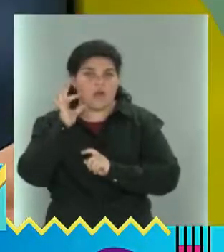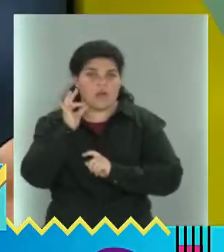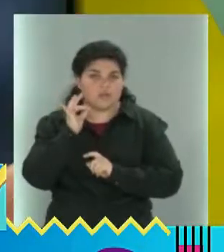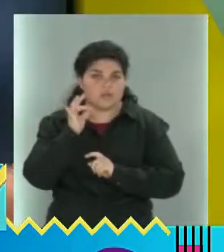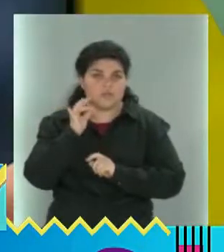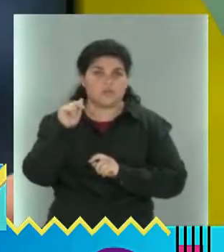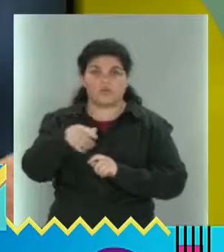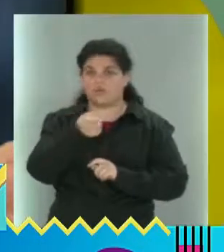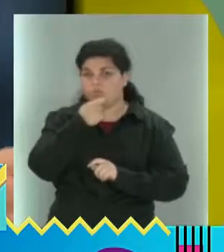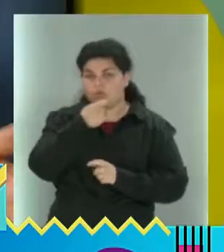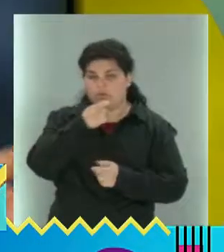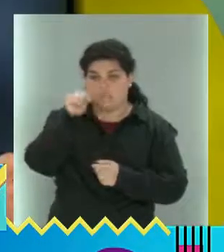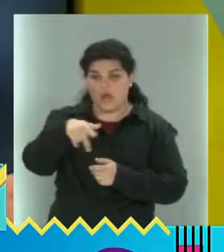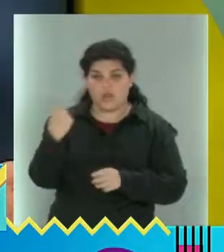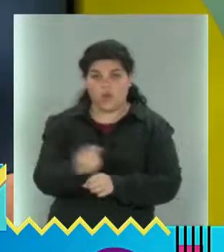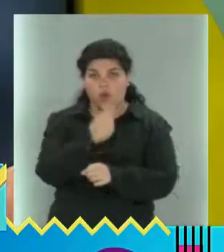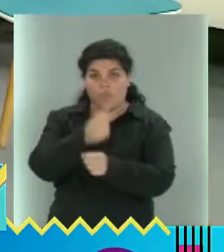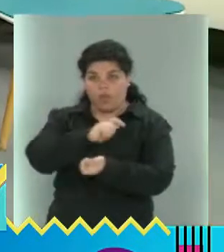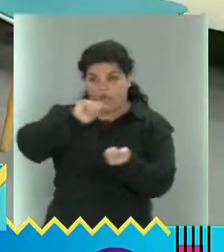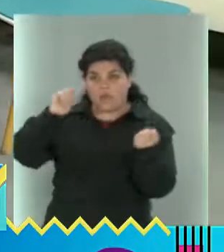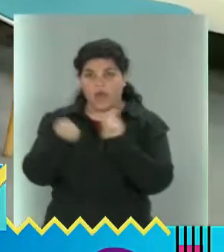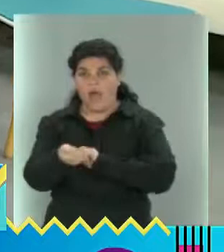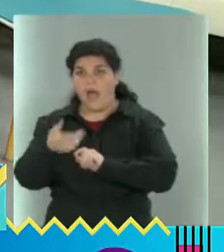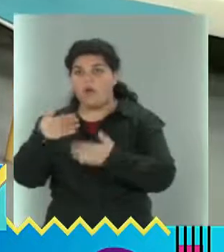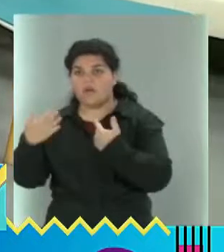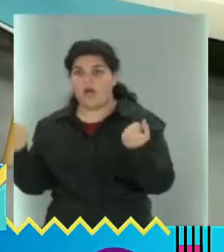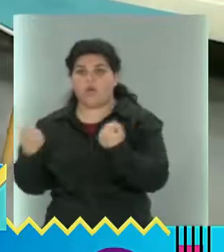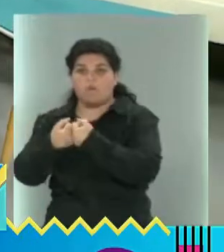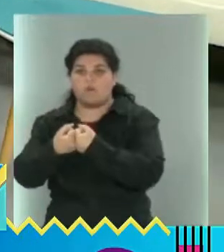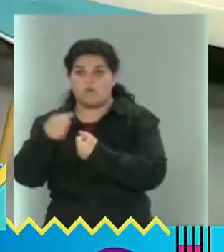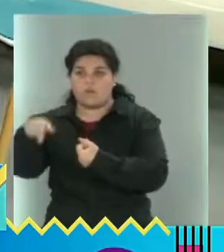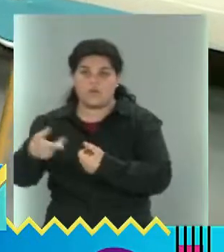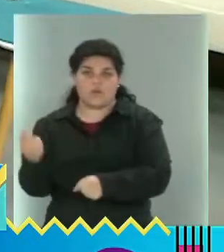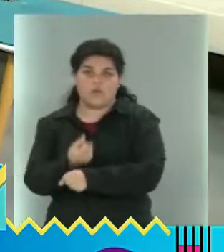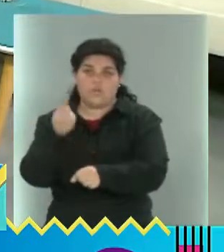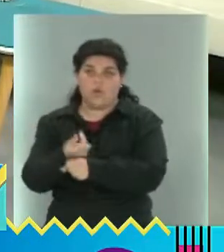con el upstream, los que sacan petróleo y decir, che, ¿sabes qué? No te puedo pagar lo que vale el Brent,